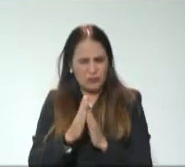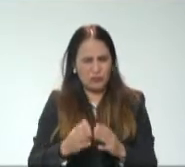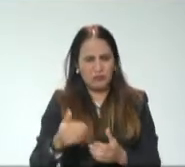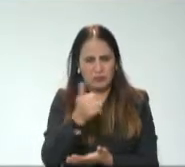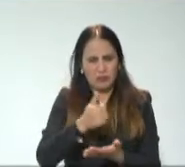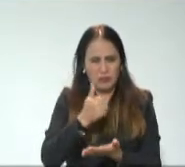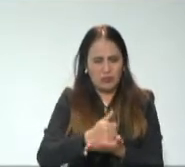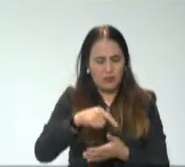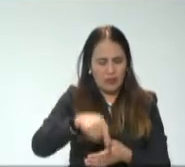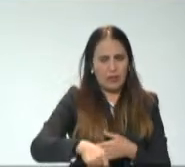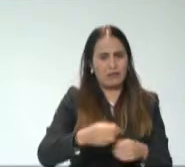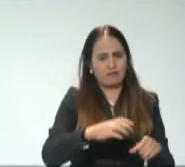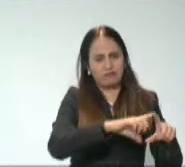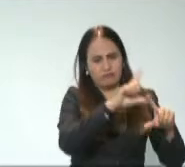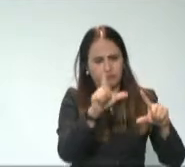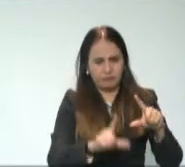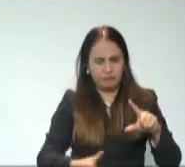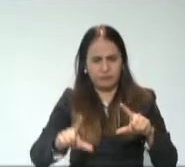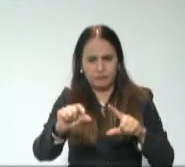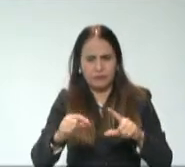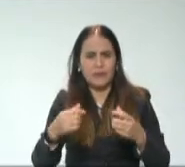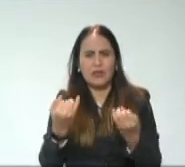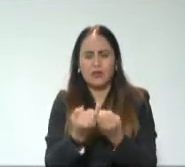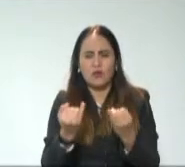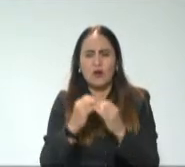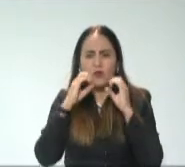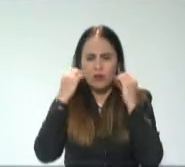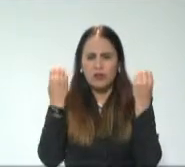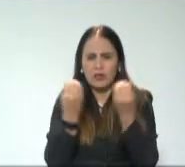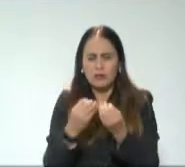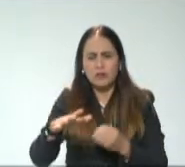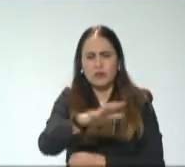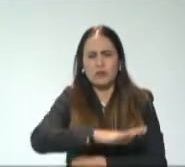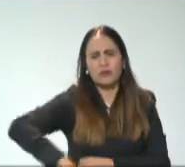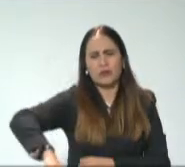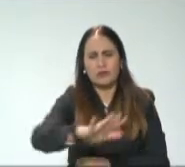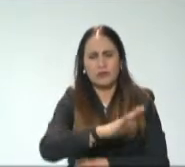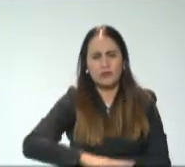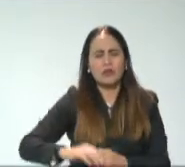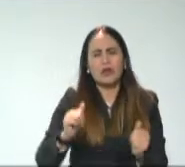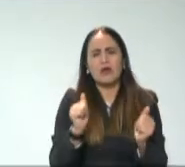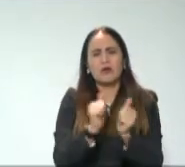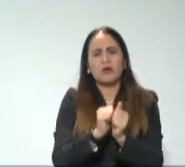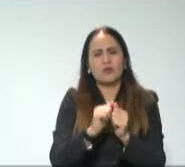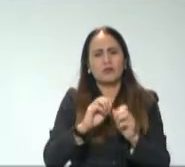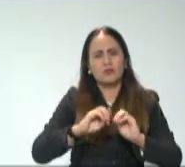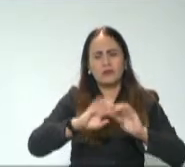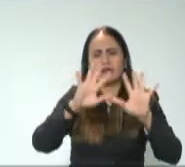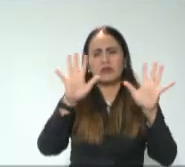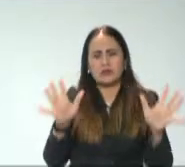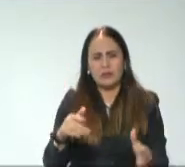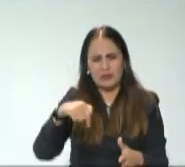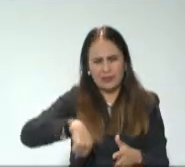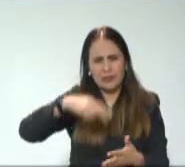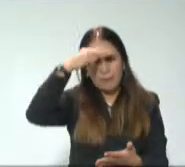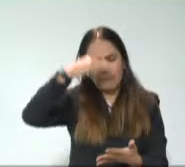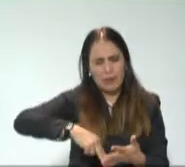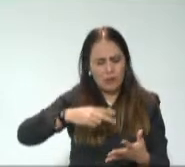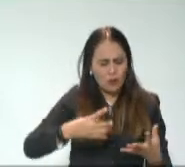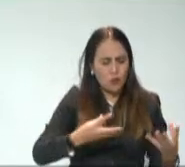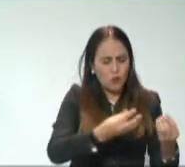hicimos un esfuerzo con organismos de sociedad civil en concreto con transparencia mexicana y tojil de en un primer